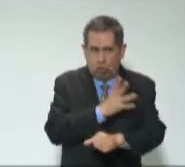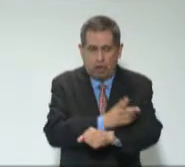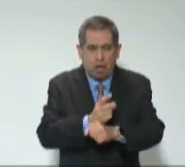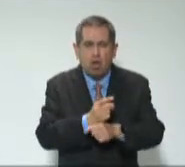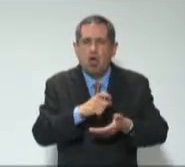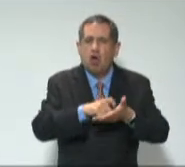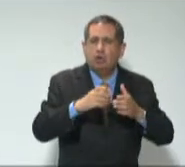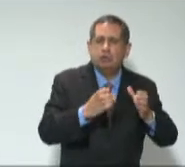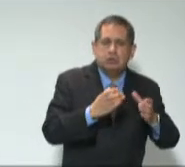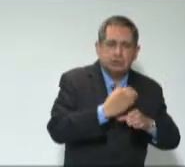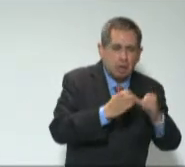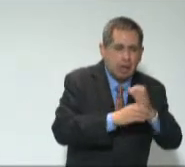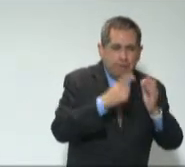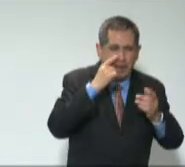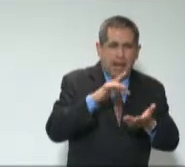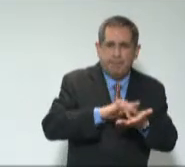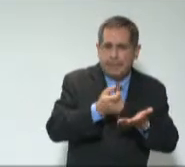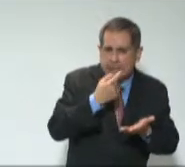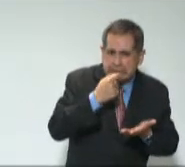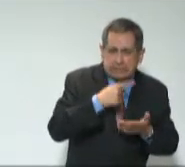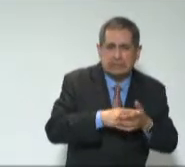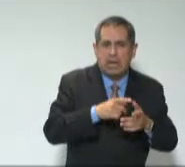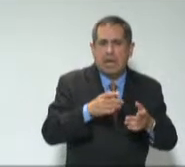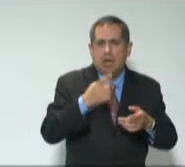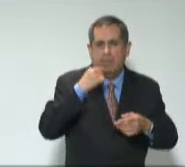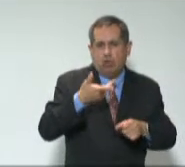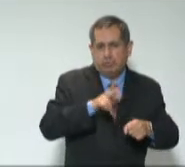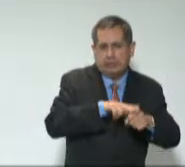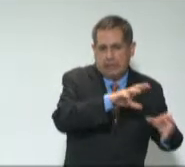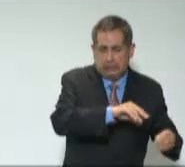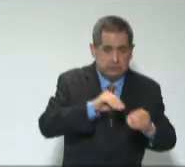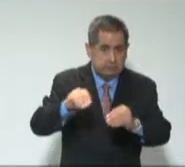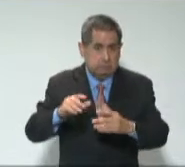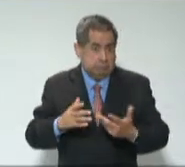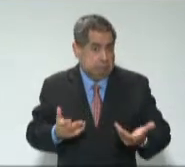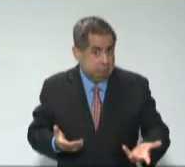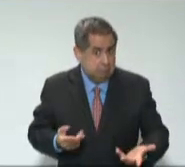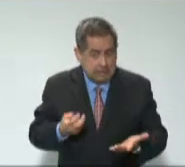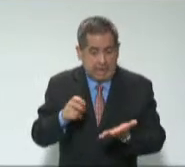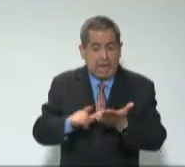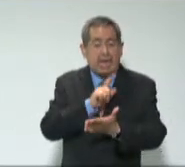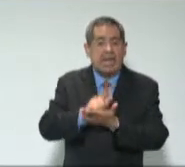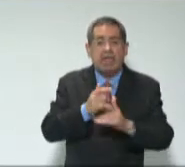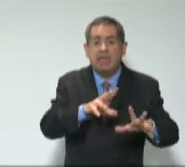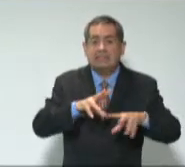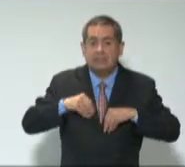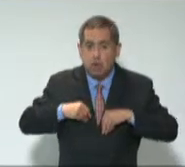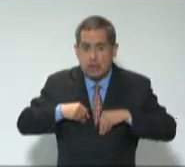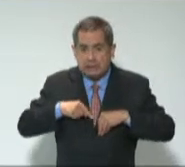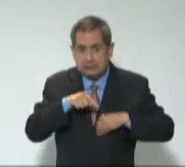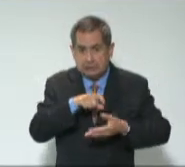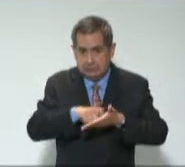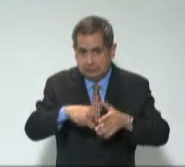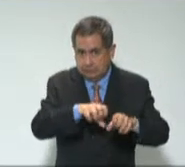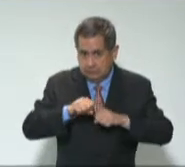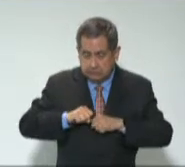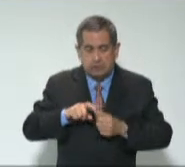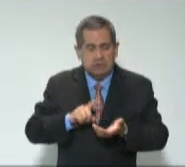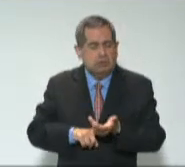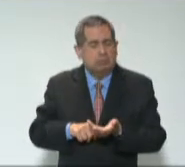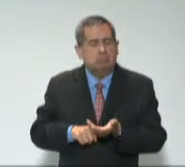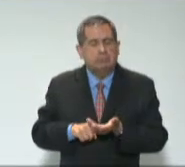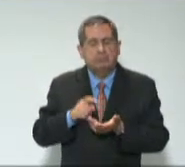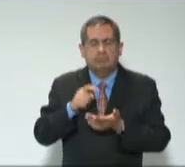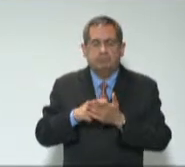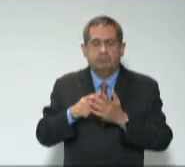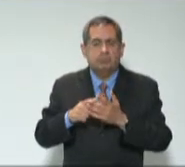y de medicinas Entonces esta excepción de la aplicación de la ley de adquisiciones va en contra del 134